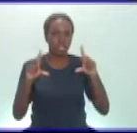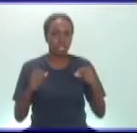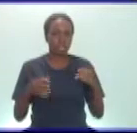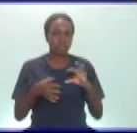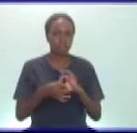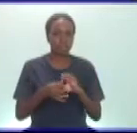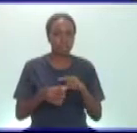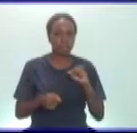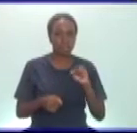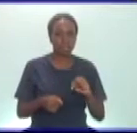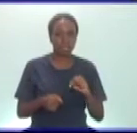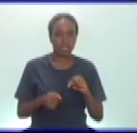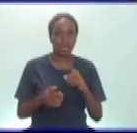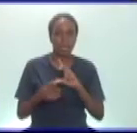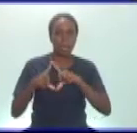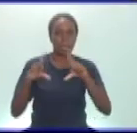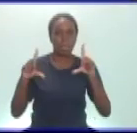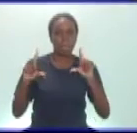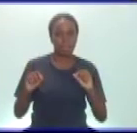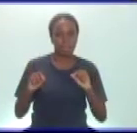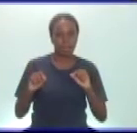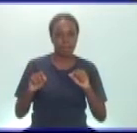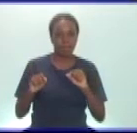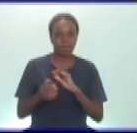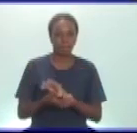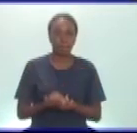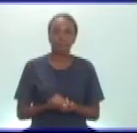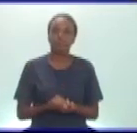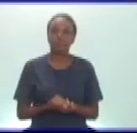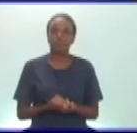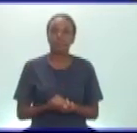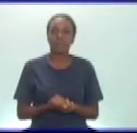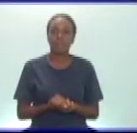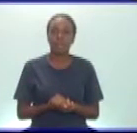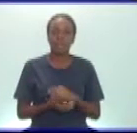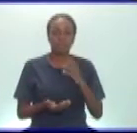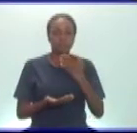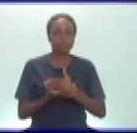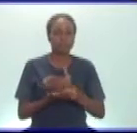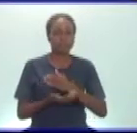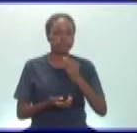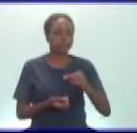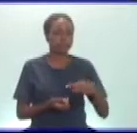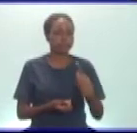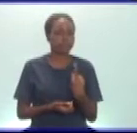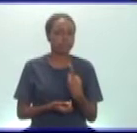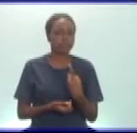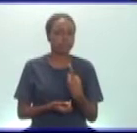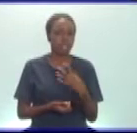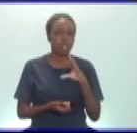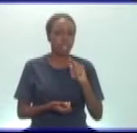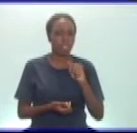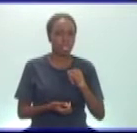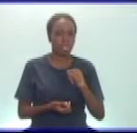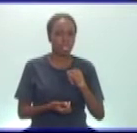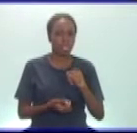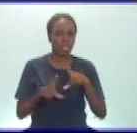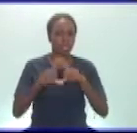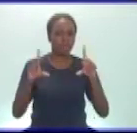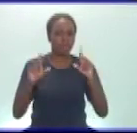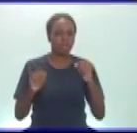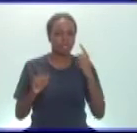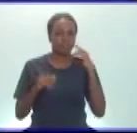mediante un párrafo. Y un estudiante, hablando de estudiantes, me hizo llegar este texto que yo lo quiero compartir con ustedes, que